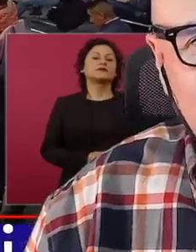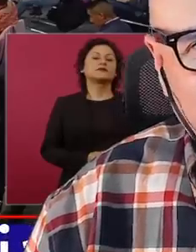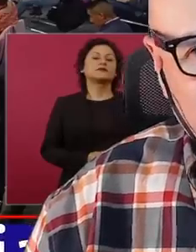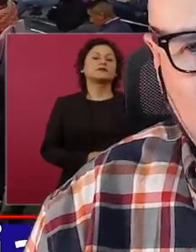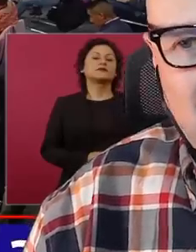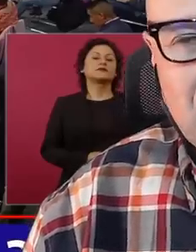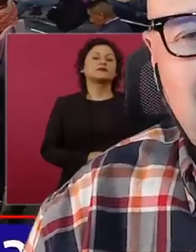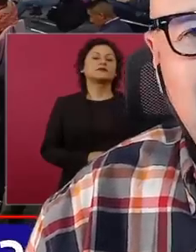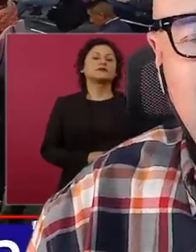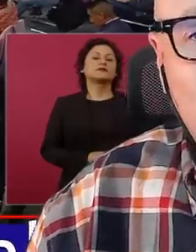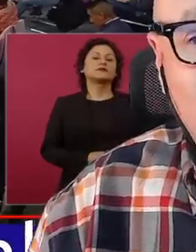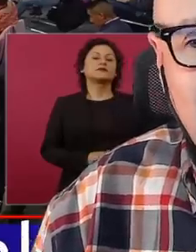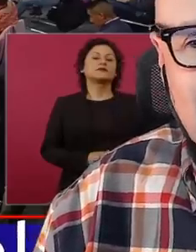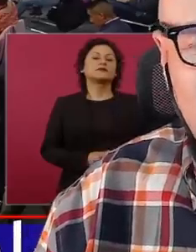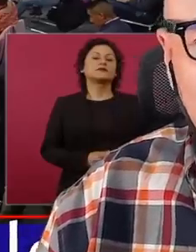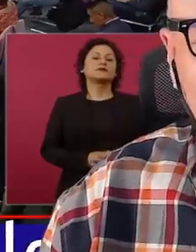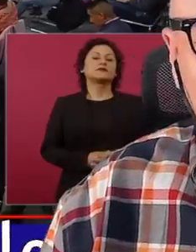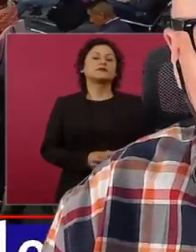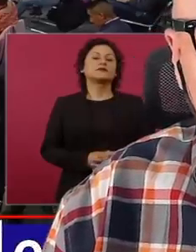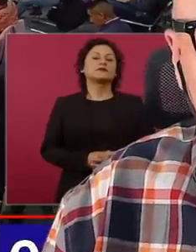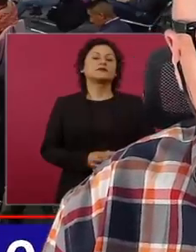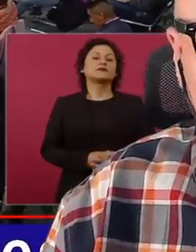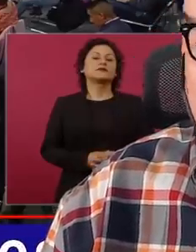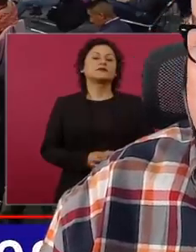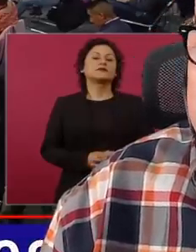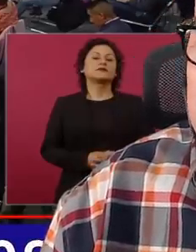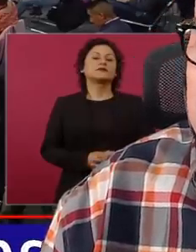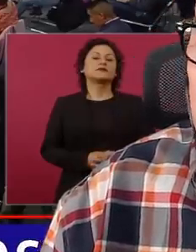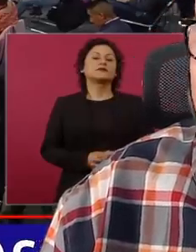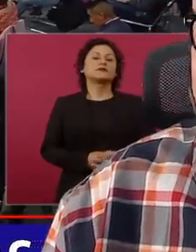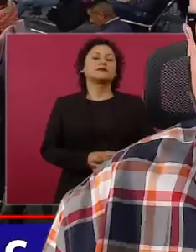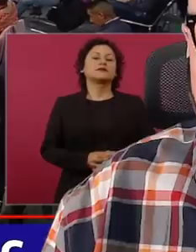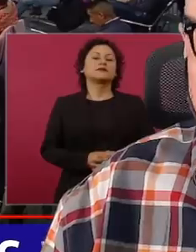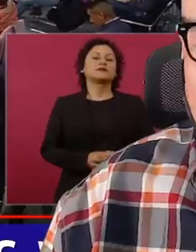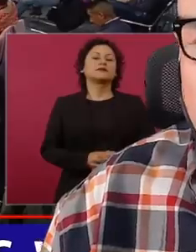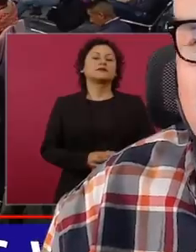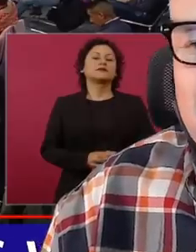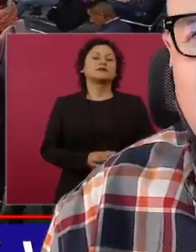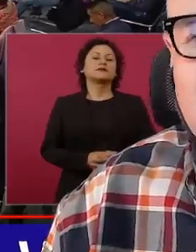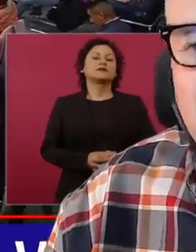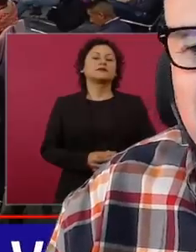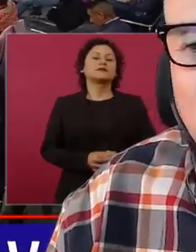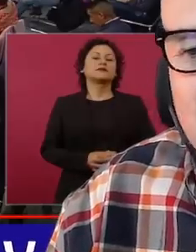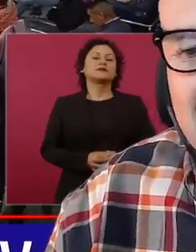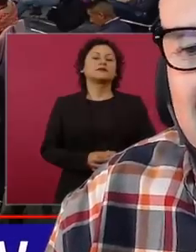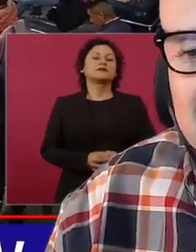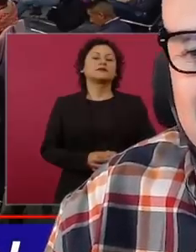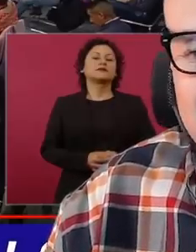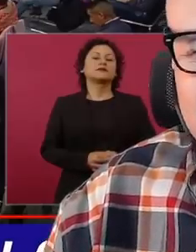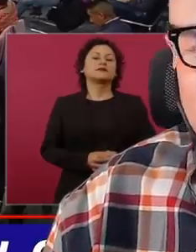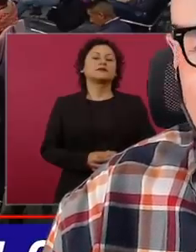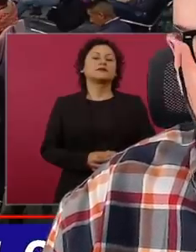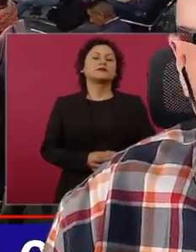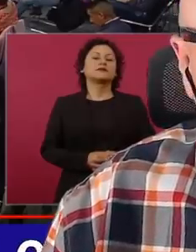que se les presiona para que ya no hablen esas lenguas. Y el presidente dice no. Hay que defenderlas, hay que